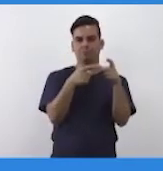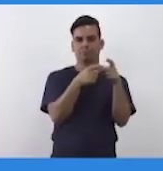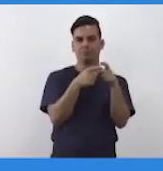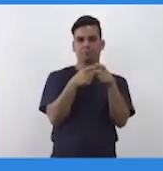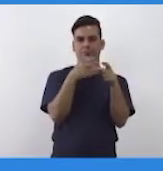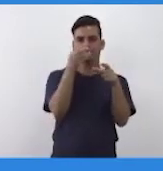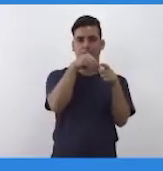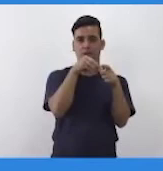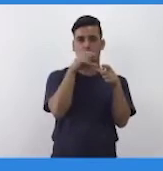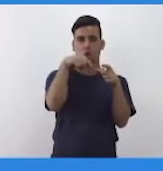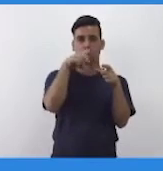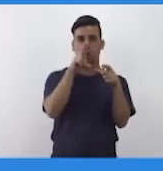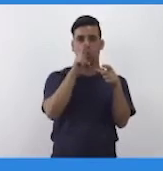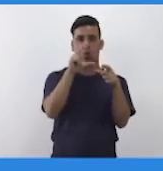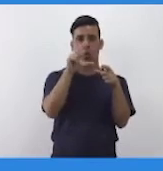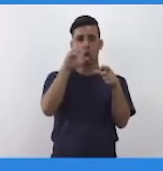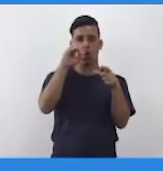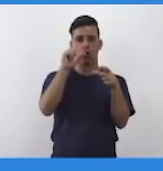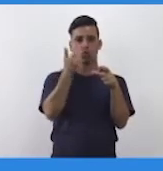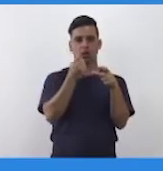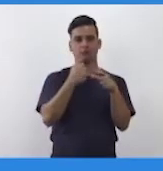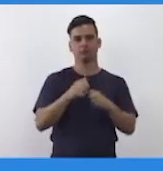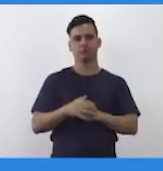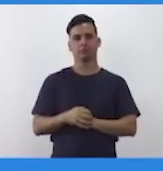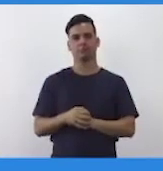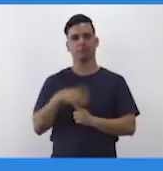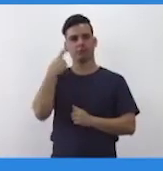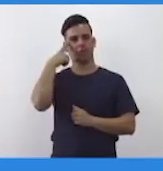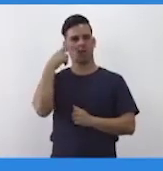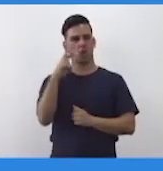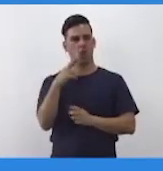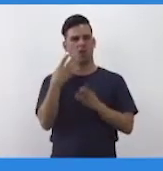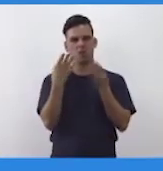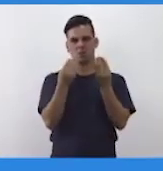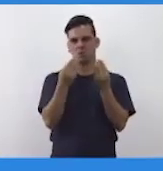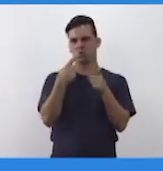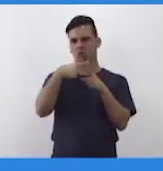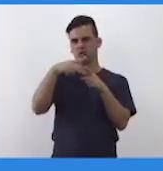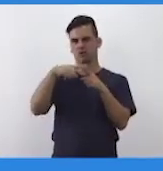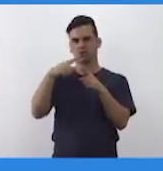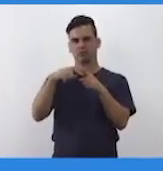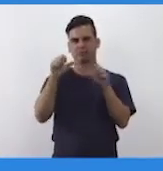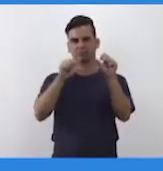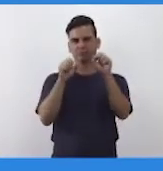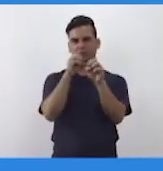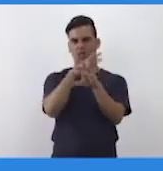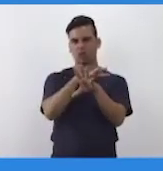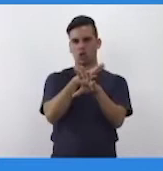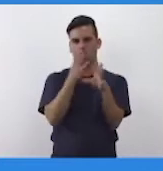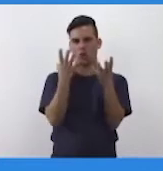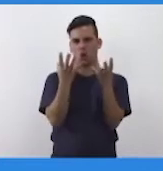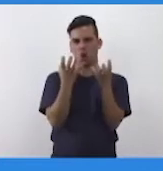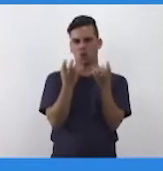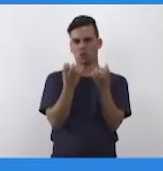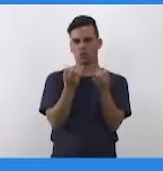les dije en el esquema anterior que ocurren numerosas reacciones de oxidación.